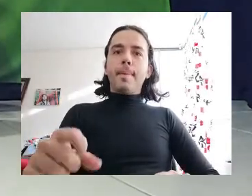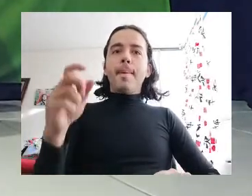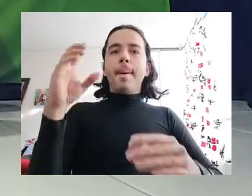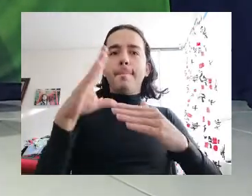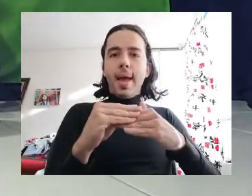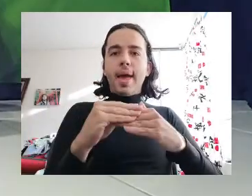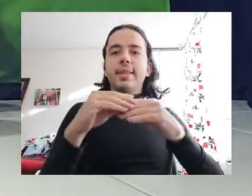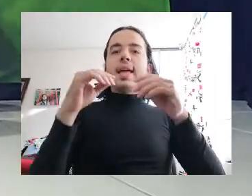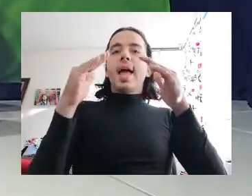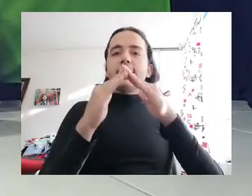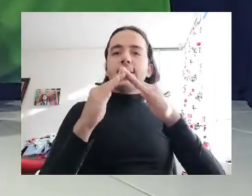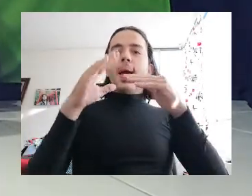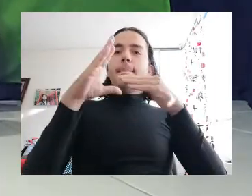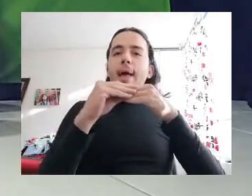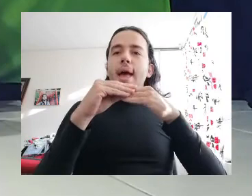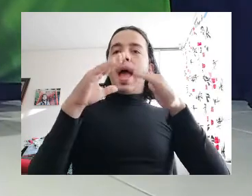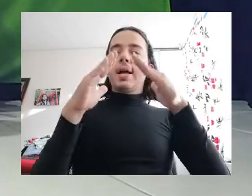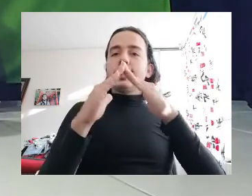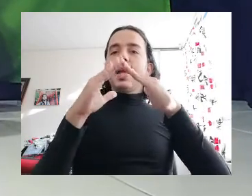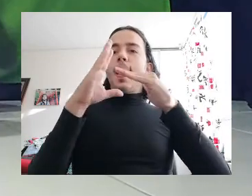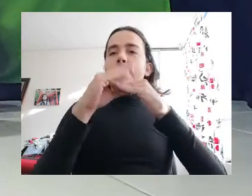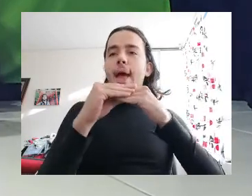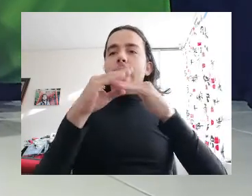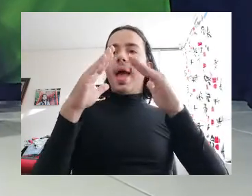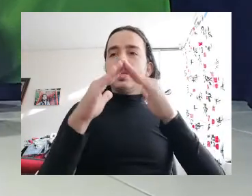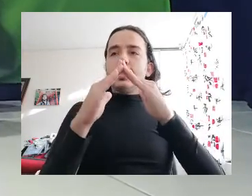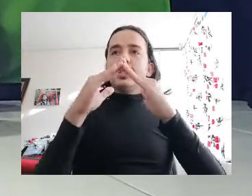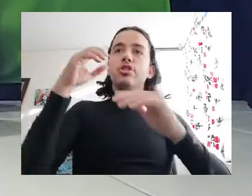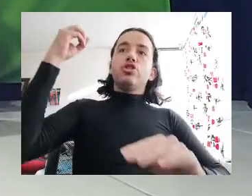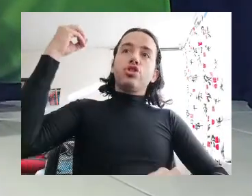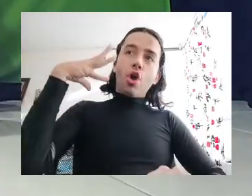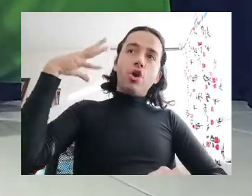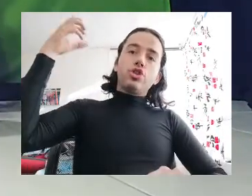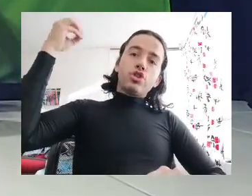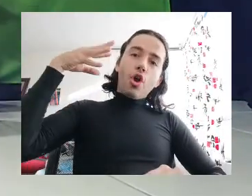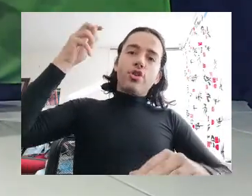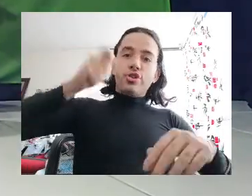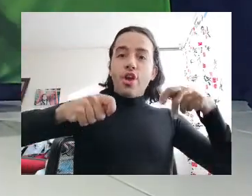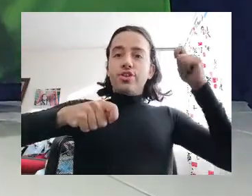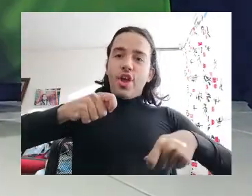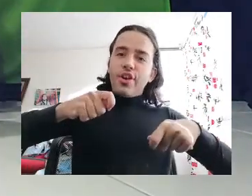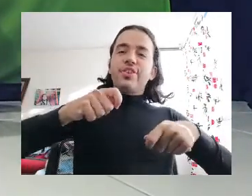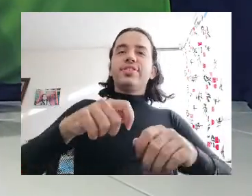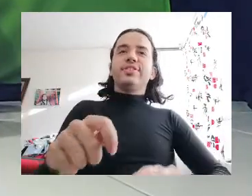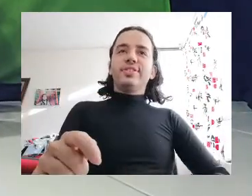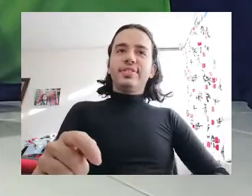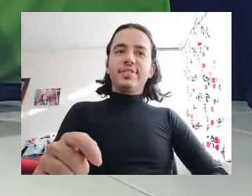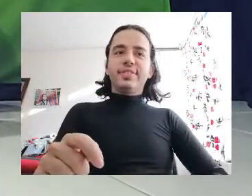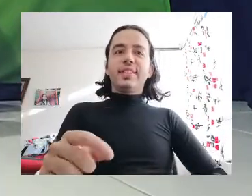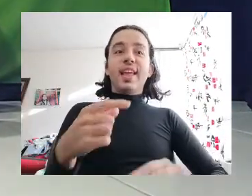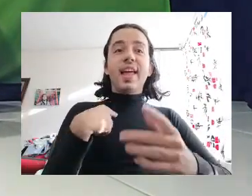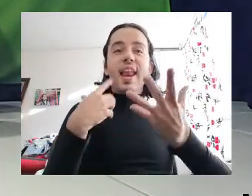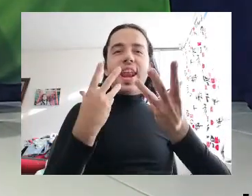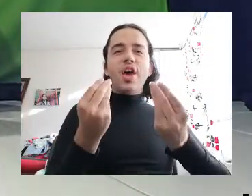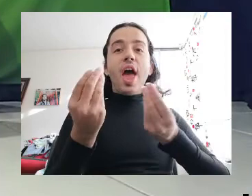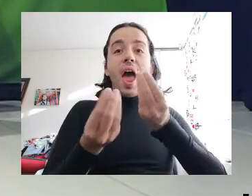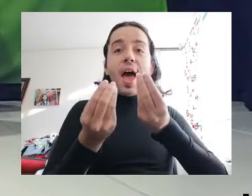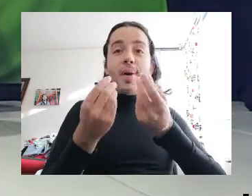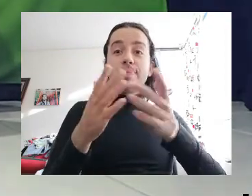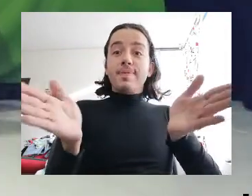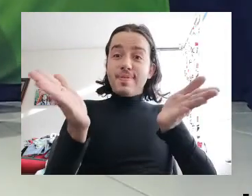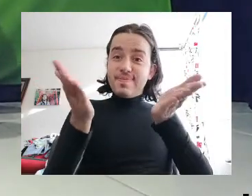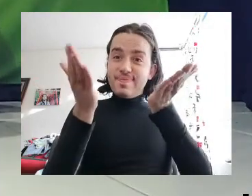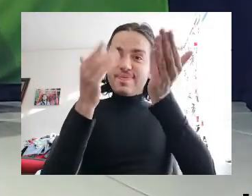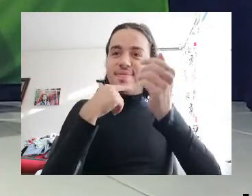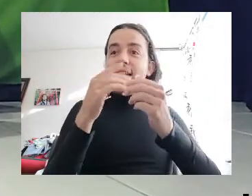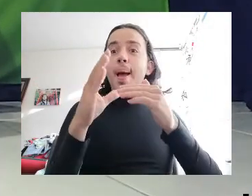suena. Pan, casa, pan, casa, pan, casa, sol, sol. Yo lo quiero hacer.